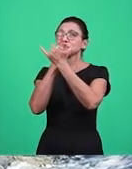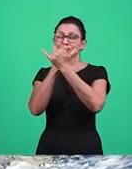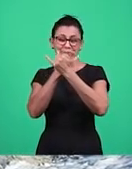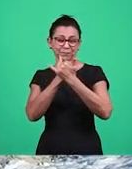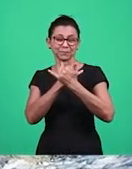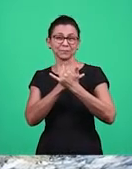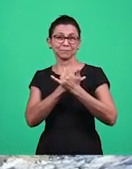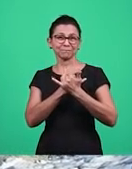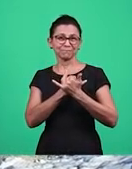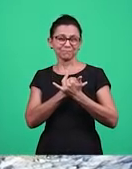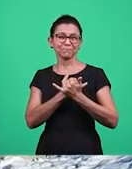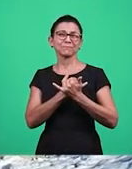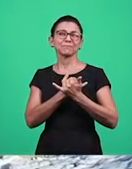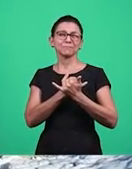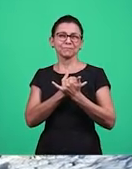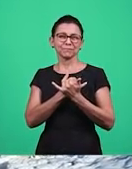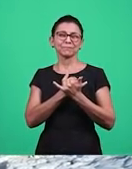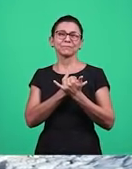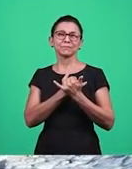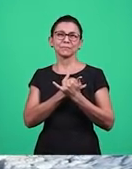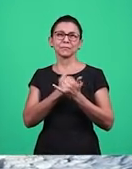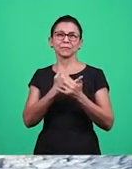por meu